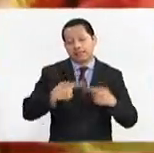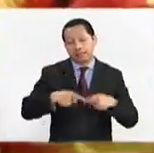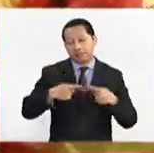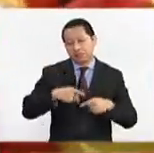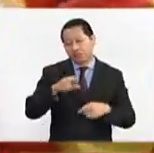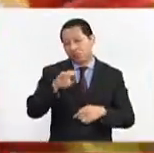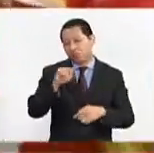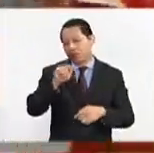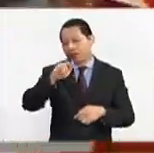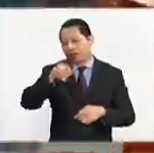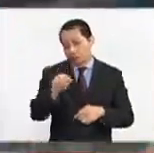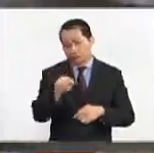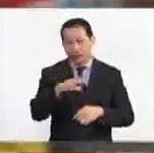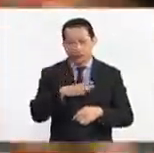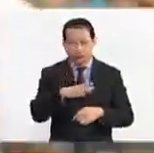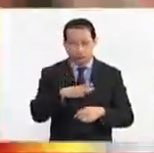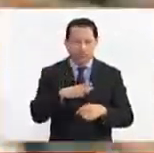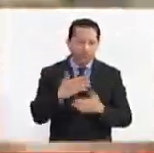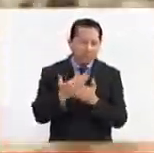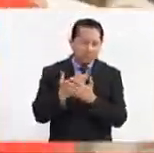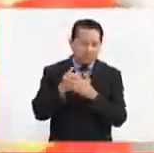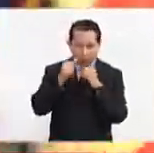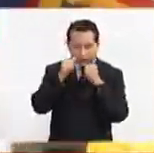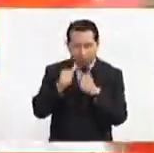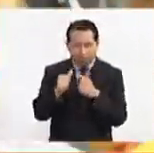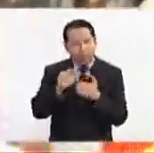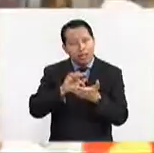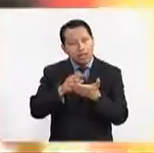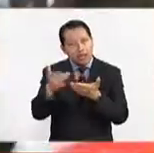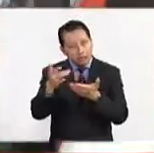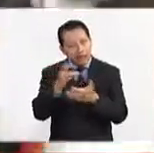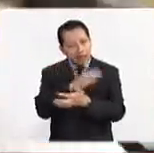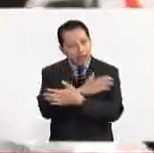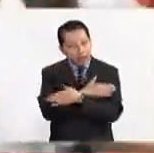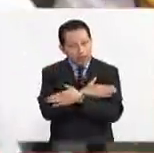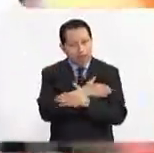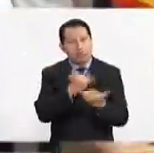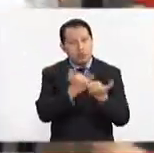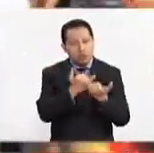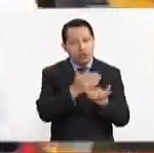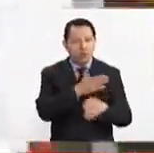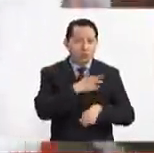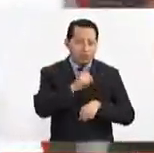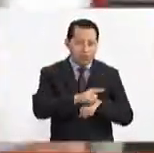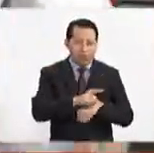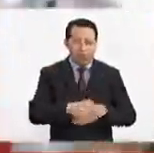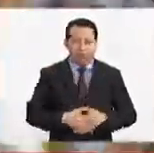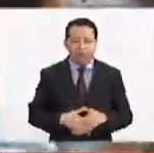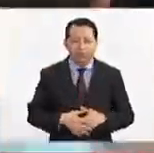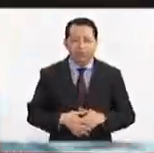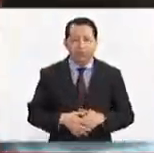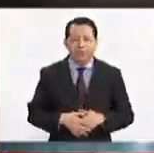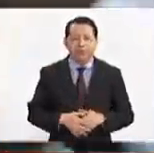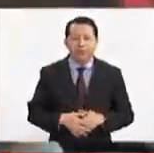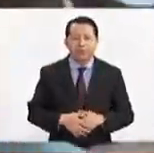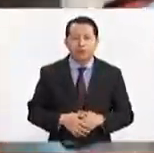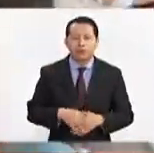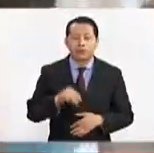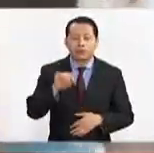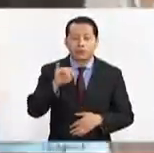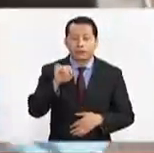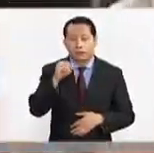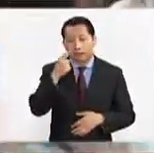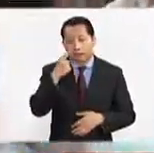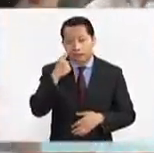espera. Gracias, un fuerte abrazo. Gracias, un saludo, buenos días. Así es, Pati. Sí, fíjate que